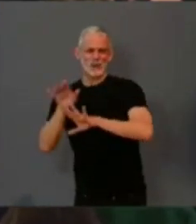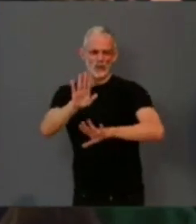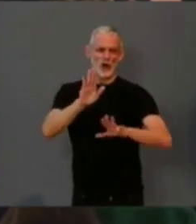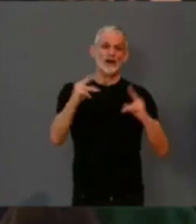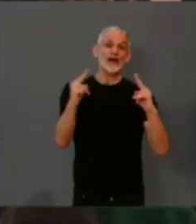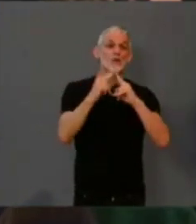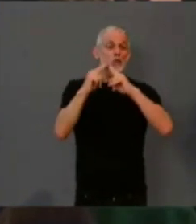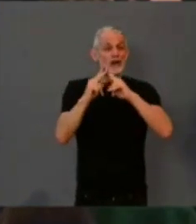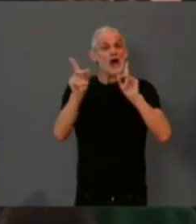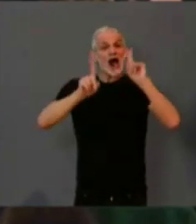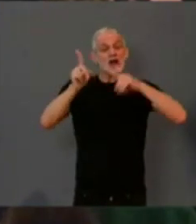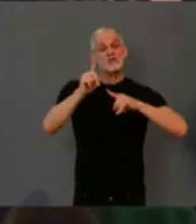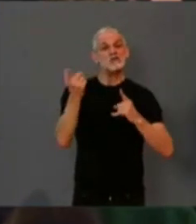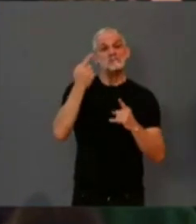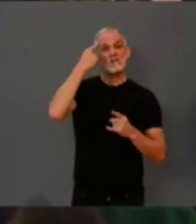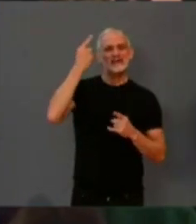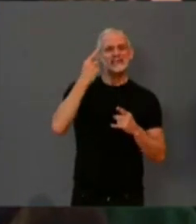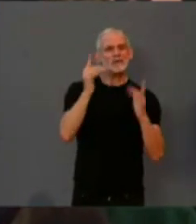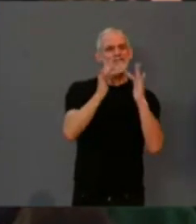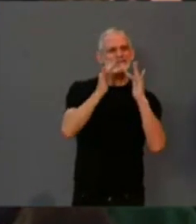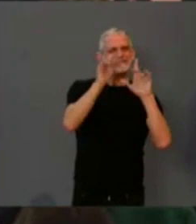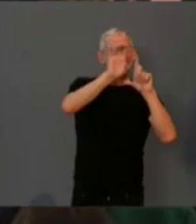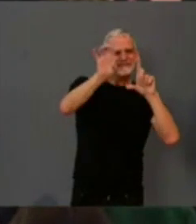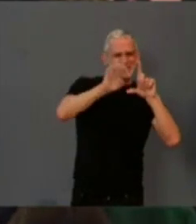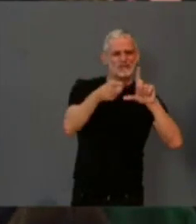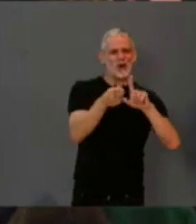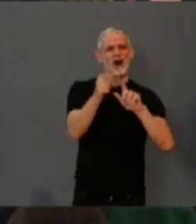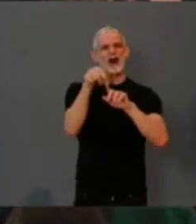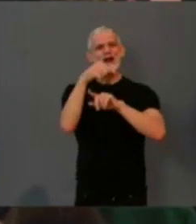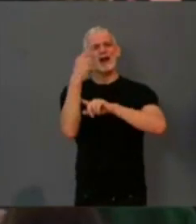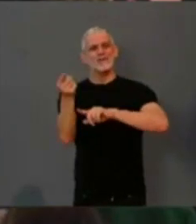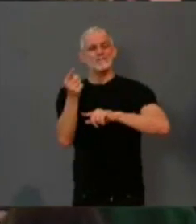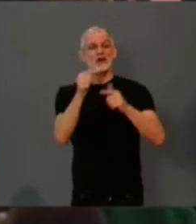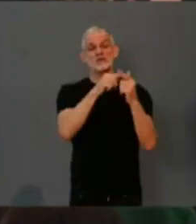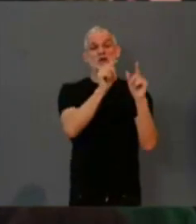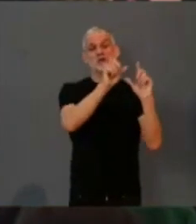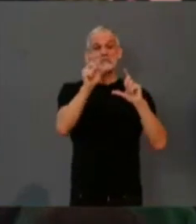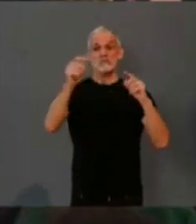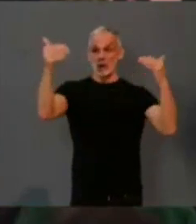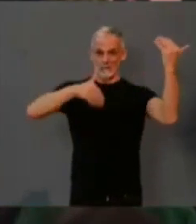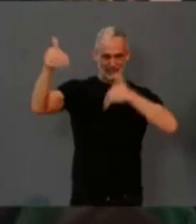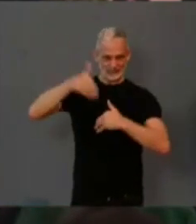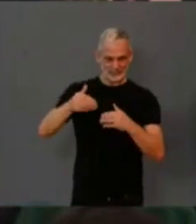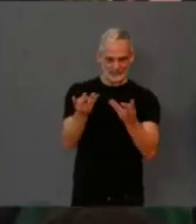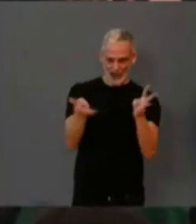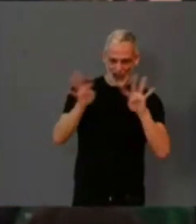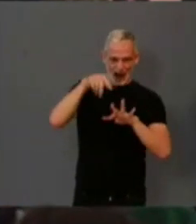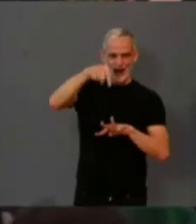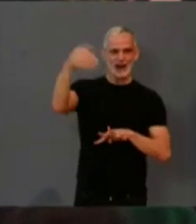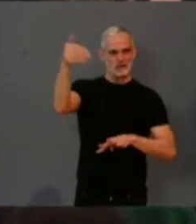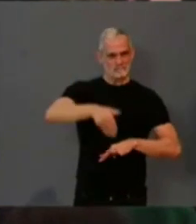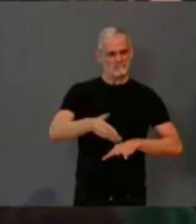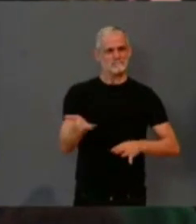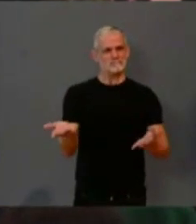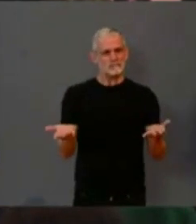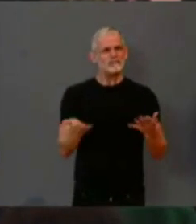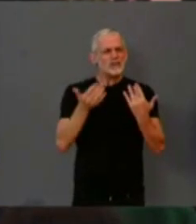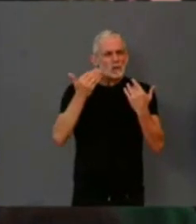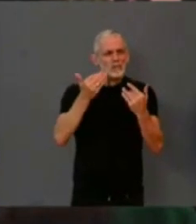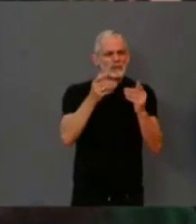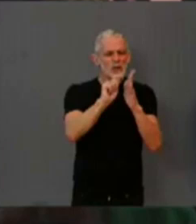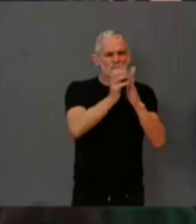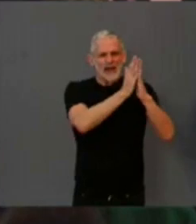iniciaron saben online y después pasaron a la presencialidad aquí y pudimos